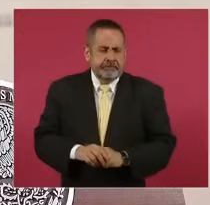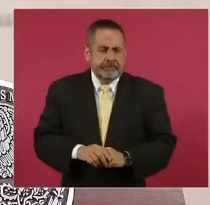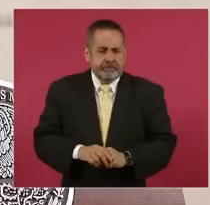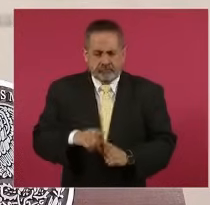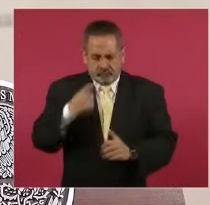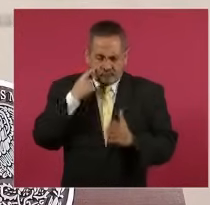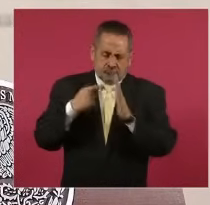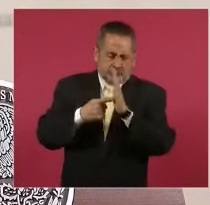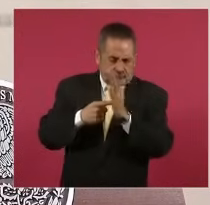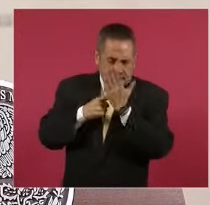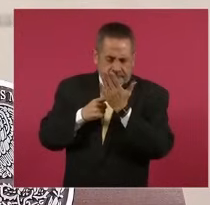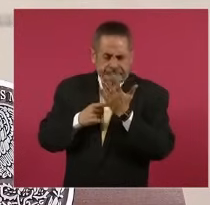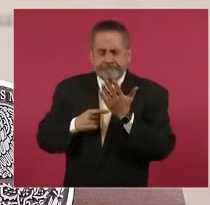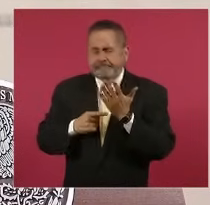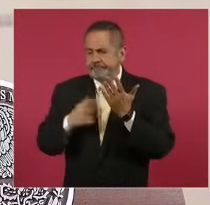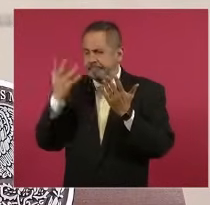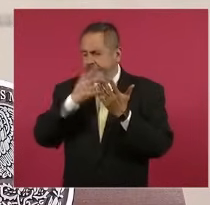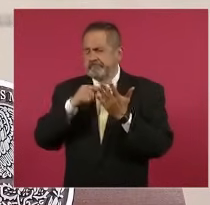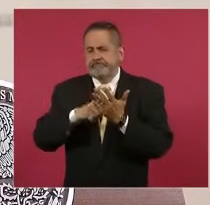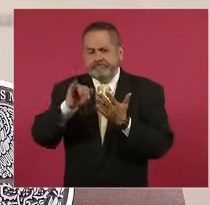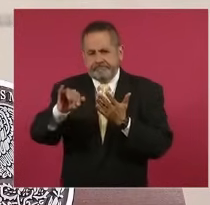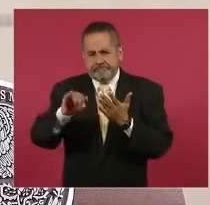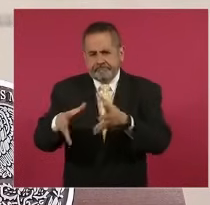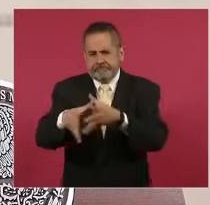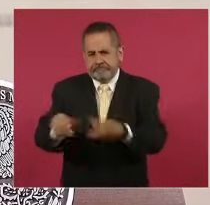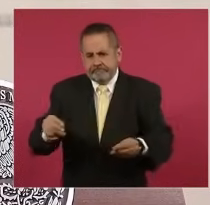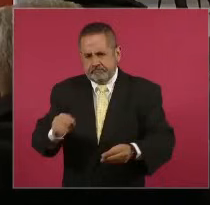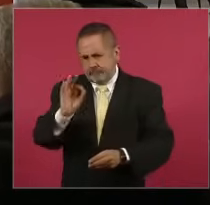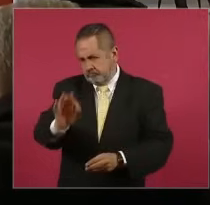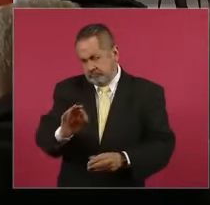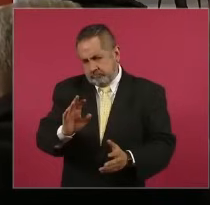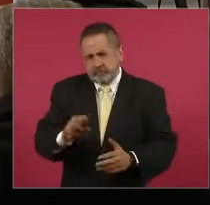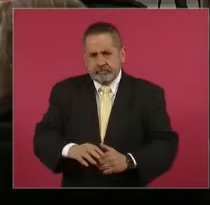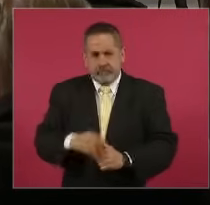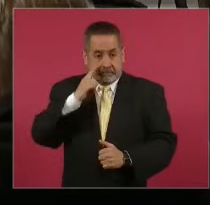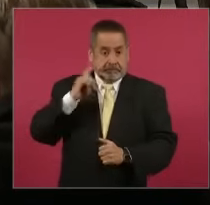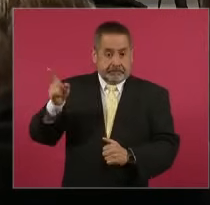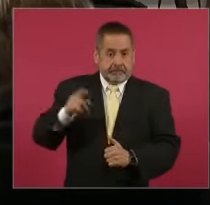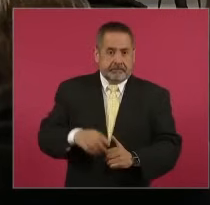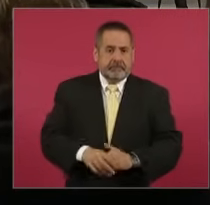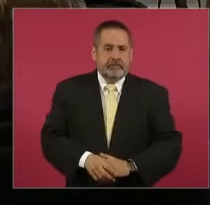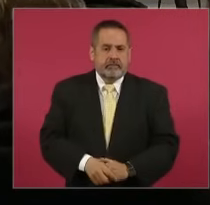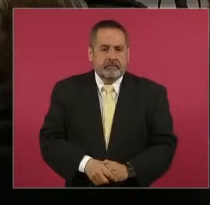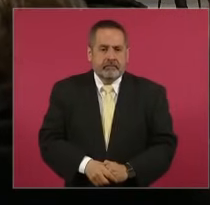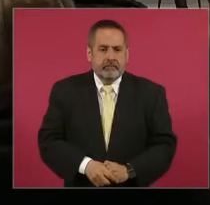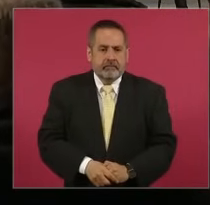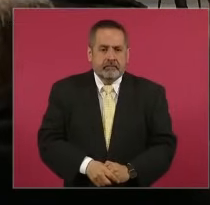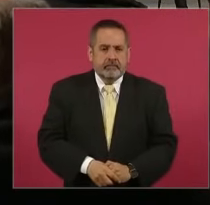demostrado plenamente que están desaparecidos. Esto